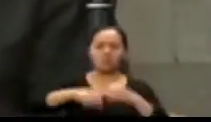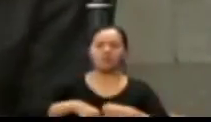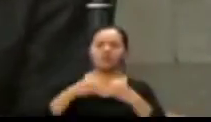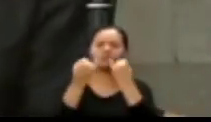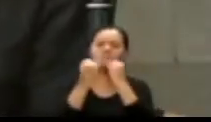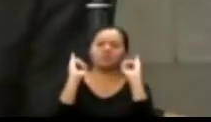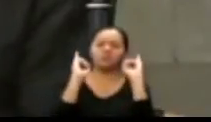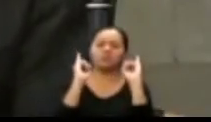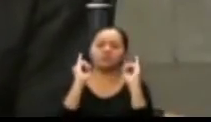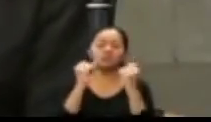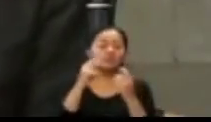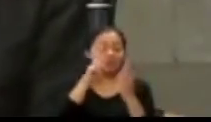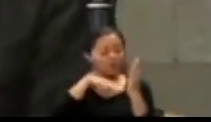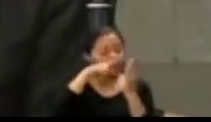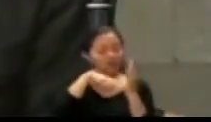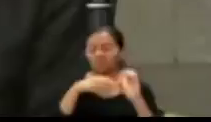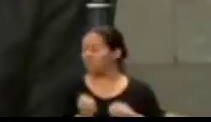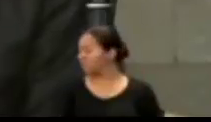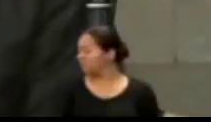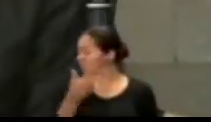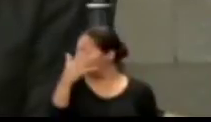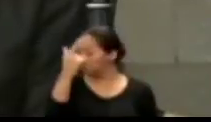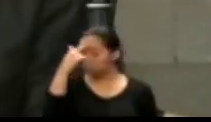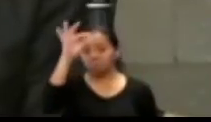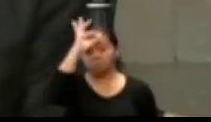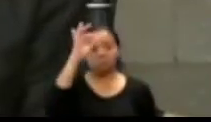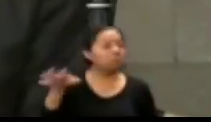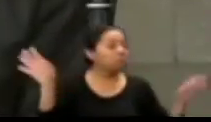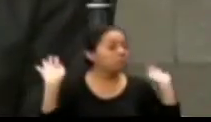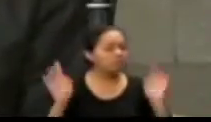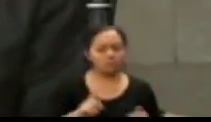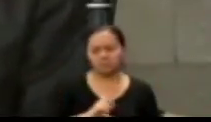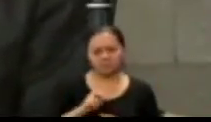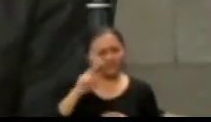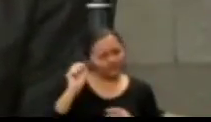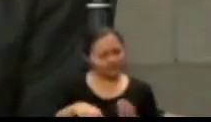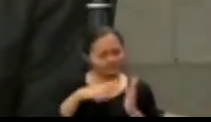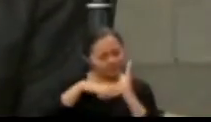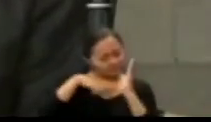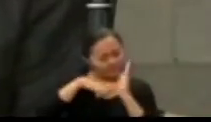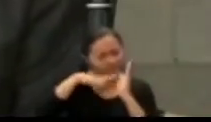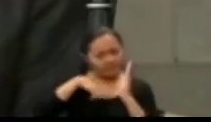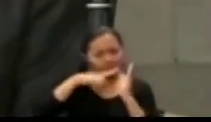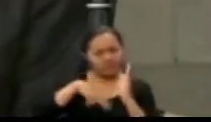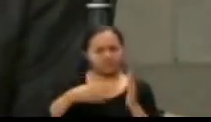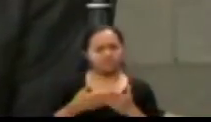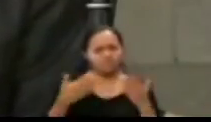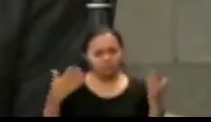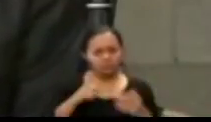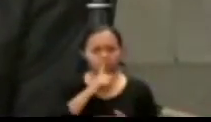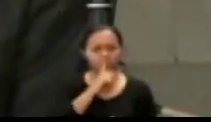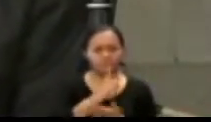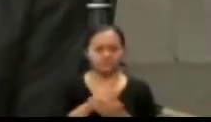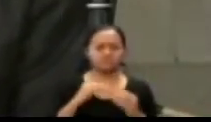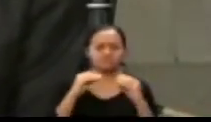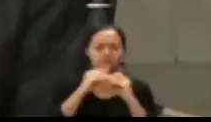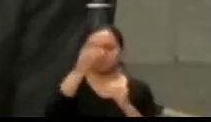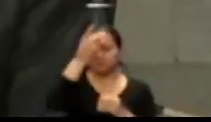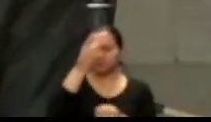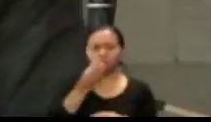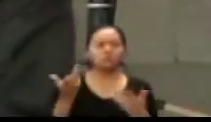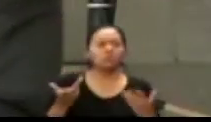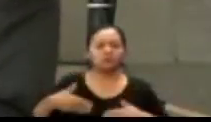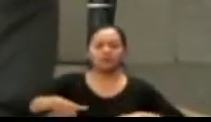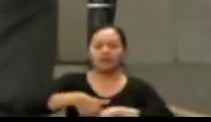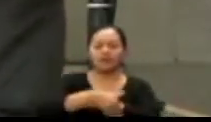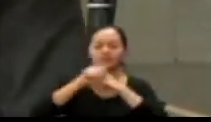informarnos, vivir, participar, salir a la calle, pensar que la vida verdadera, que las decisiones verdaderas las podemos tomar en las calles,